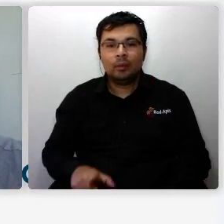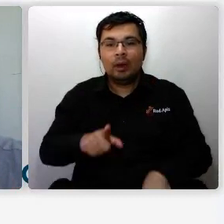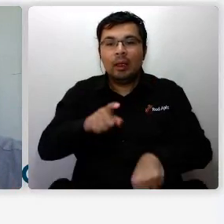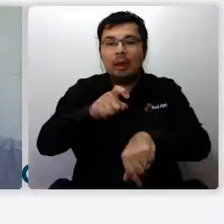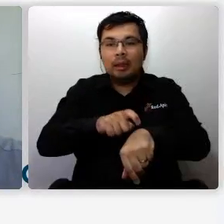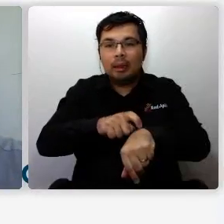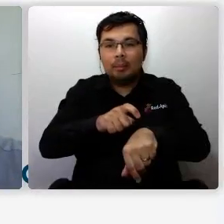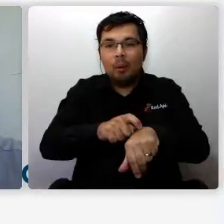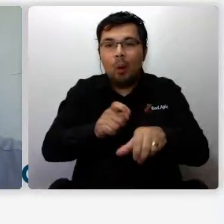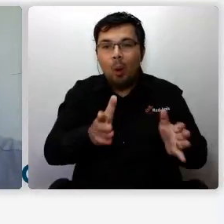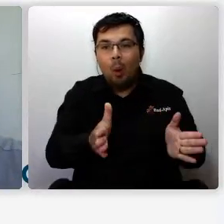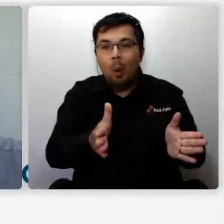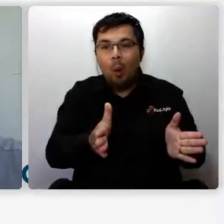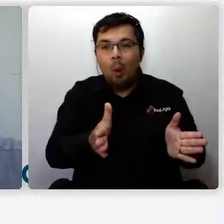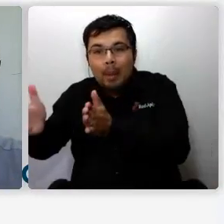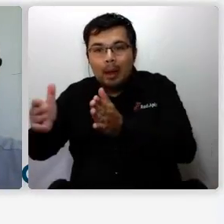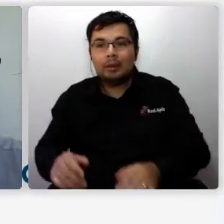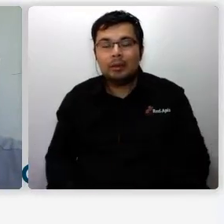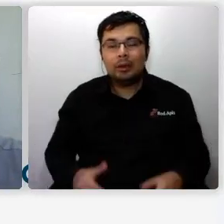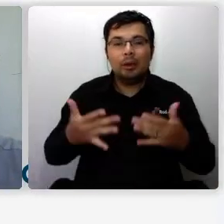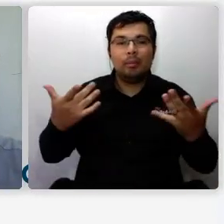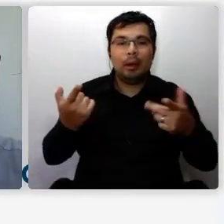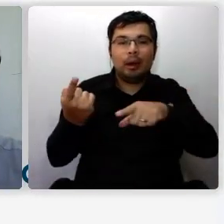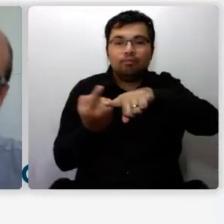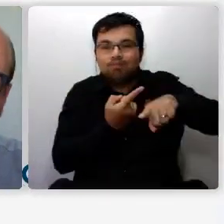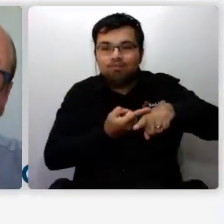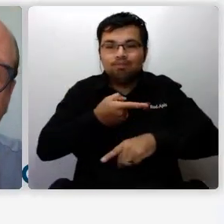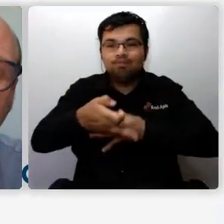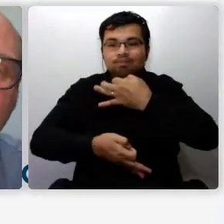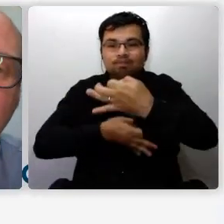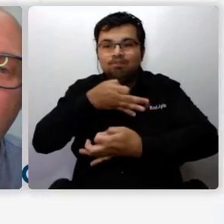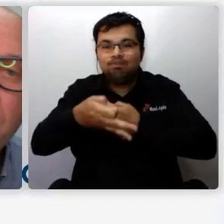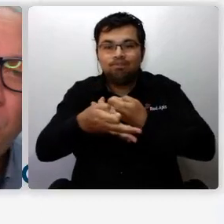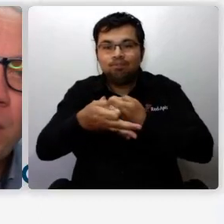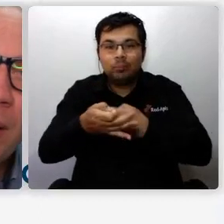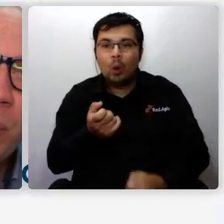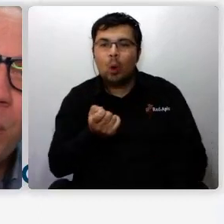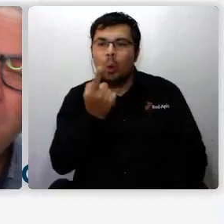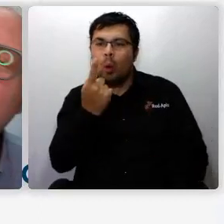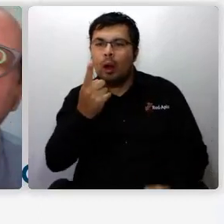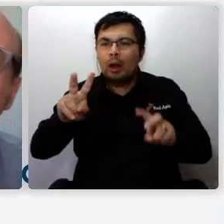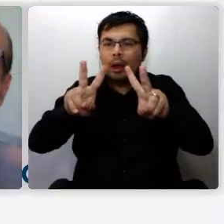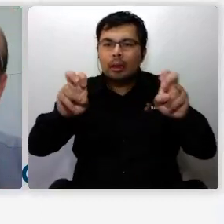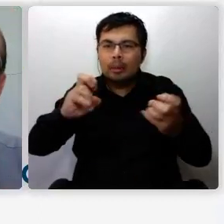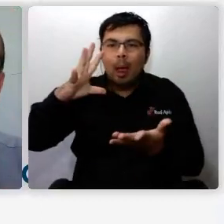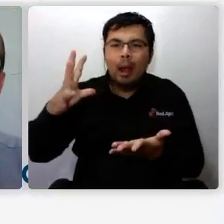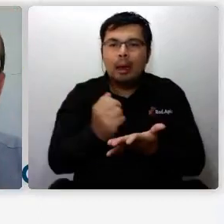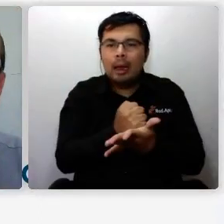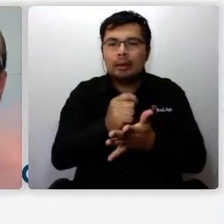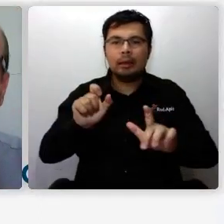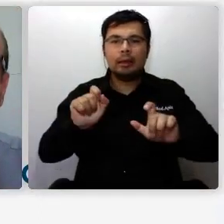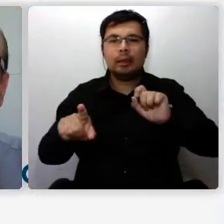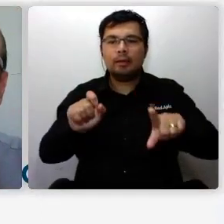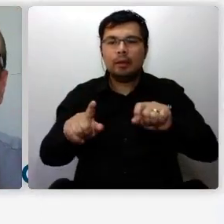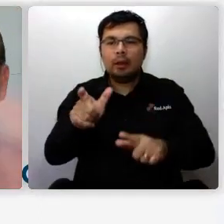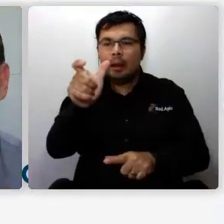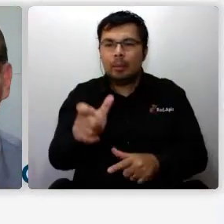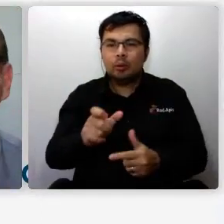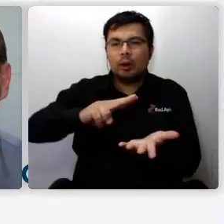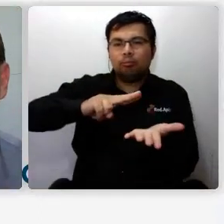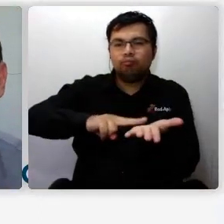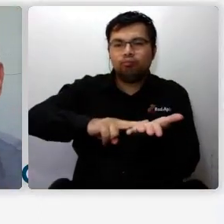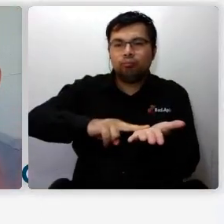comentándonos justamente cuál es el detalle de el alcance de esta Defensoría del Contribuyente, para qué me sirve, para las MIPYMES,